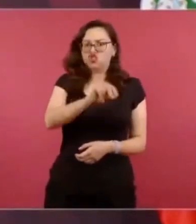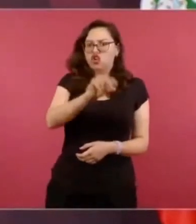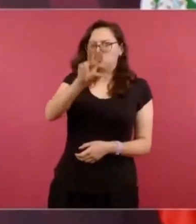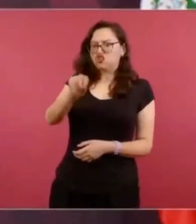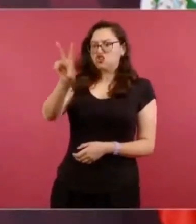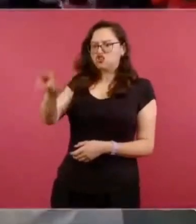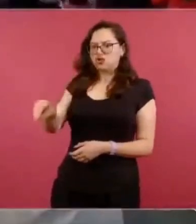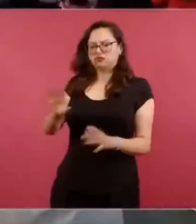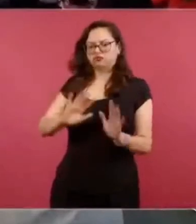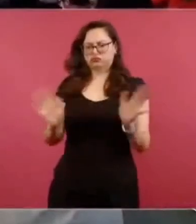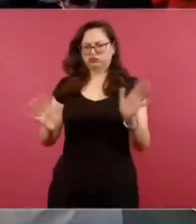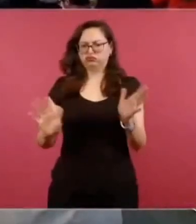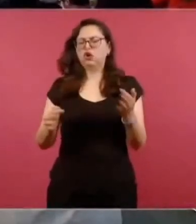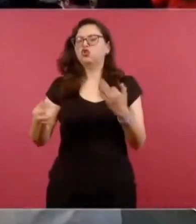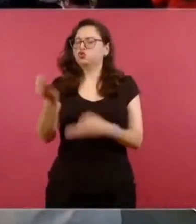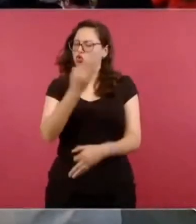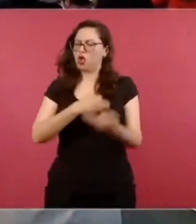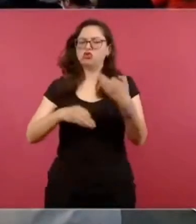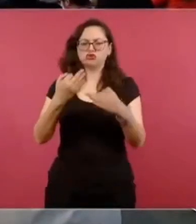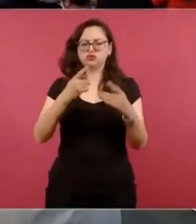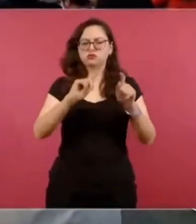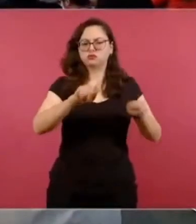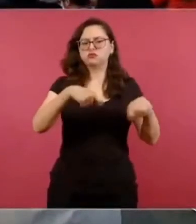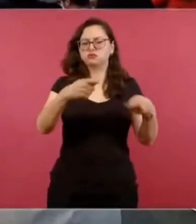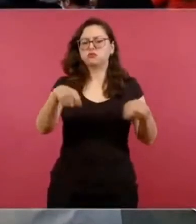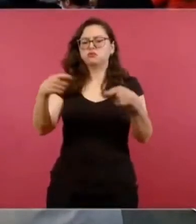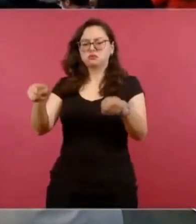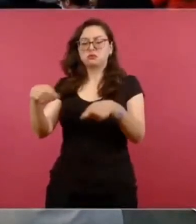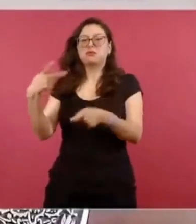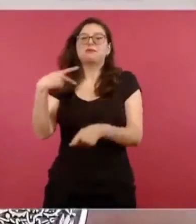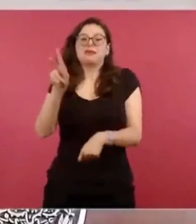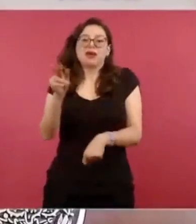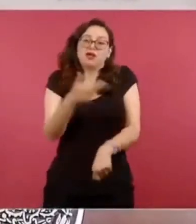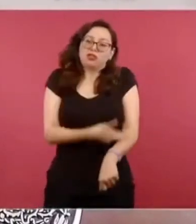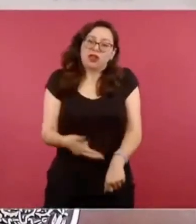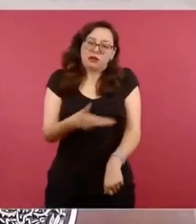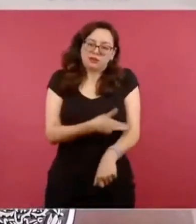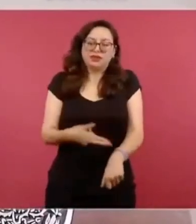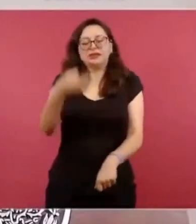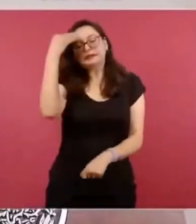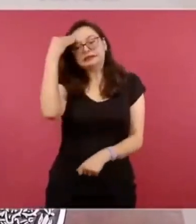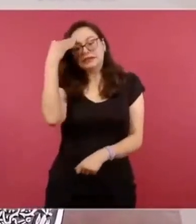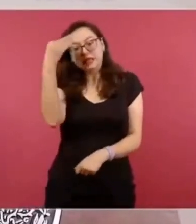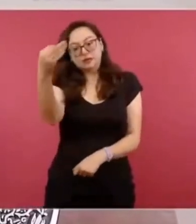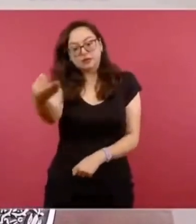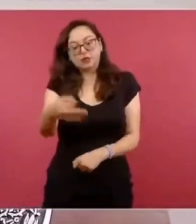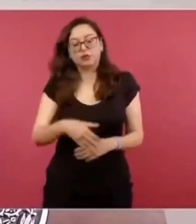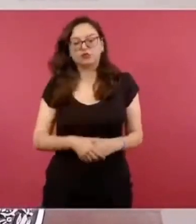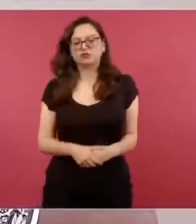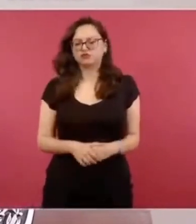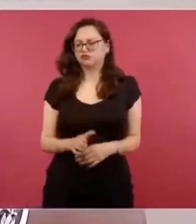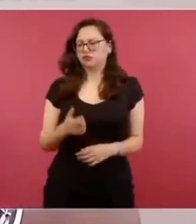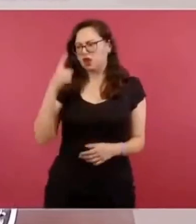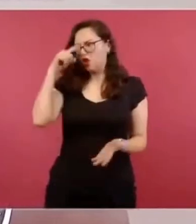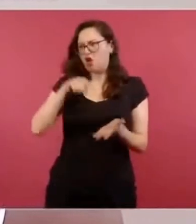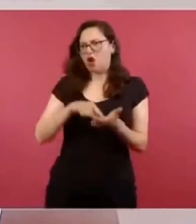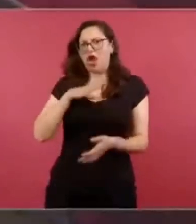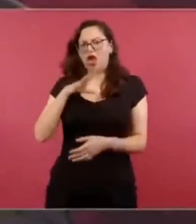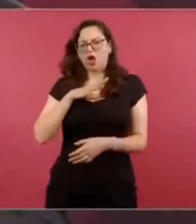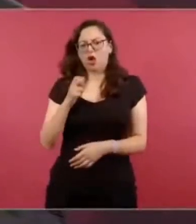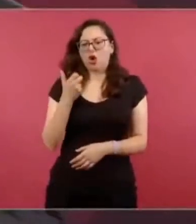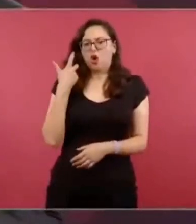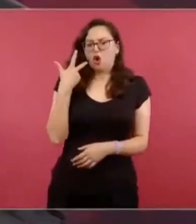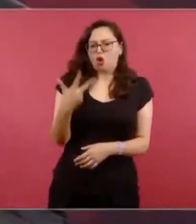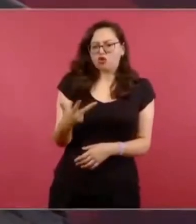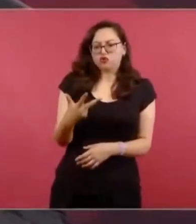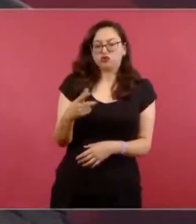13 pendientes. Sí, yo tenía. Sí. Ella habló de 8 meses, solo